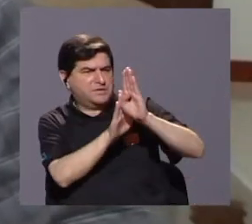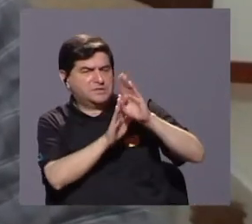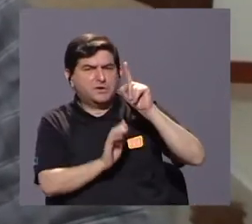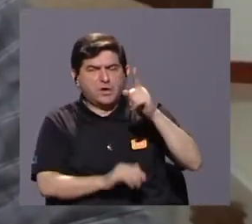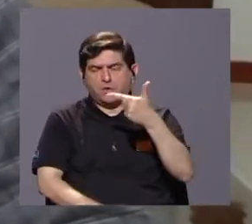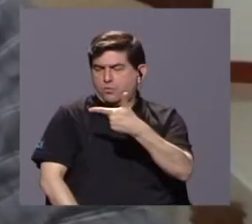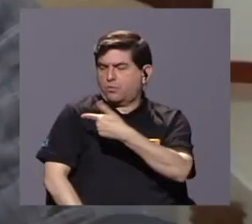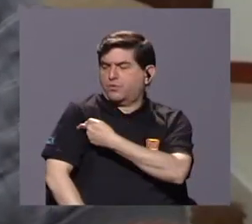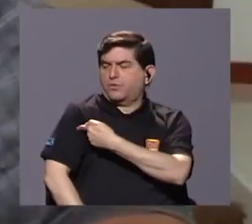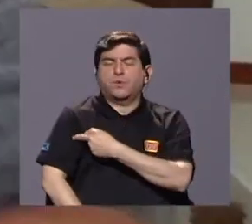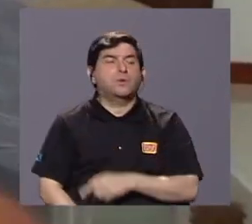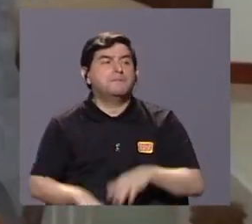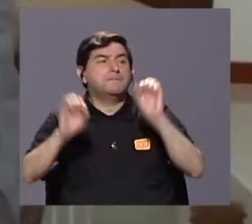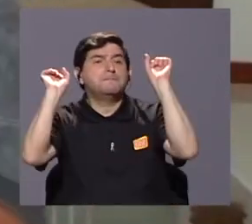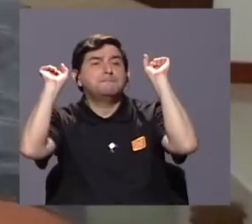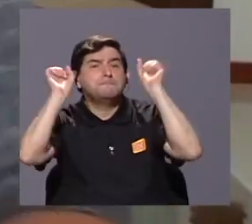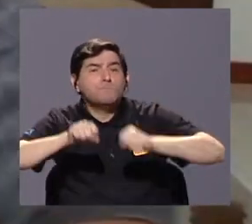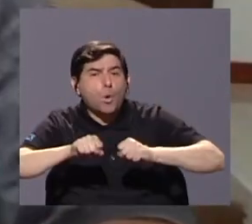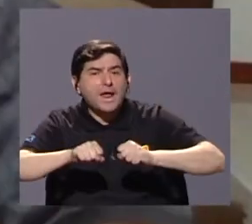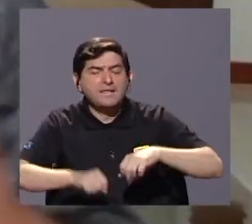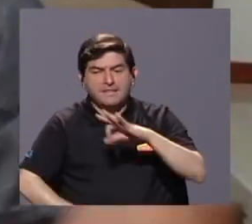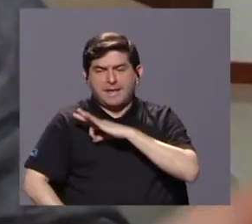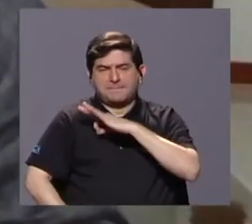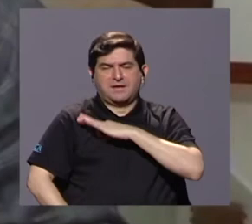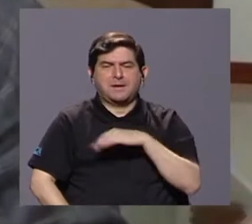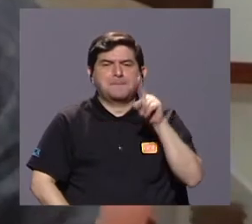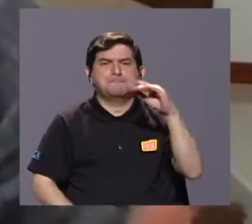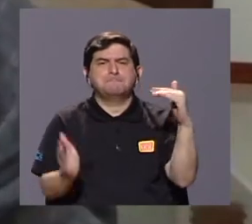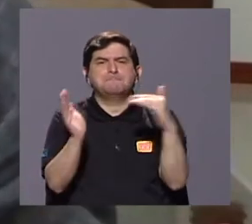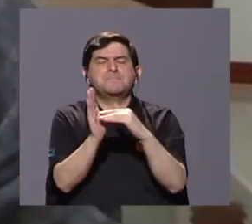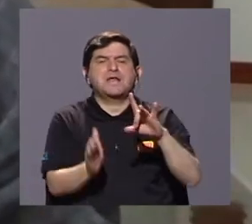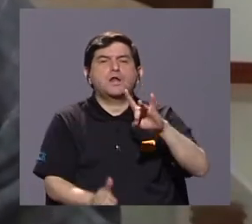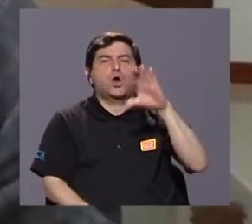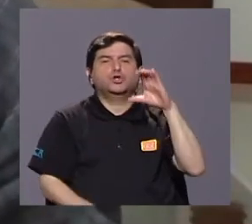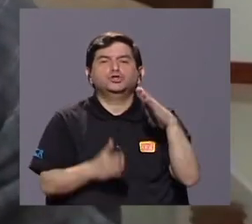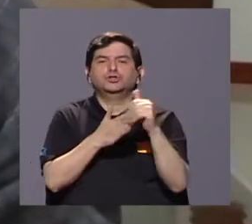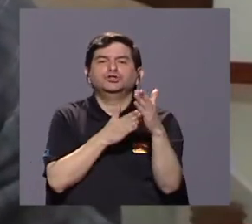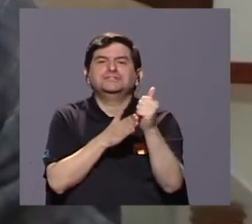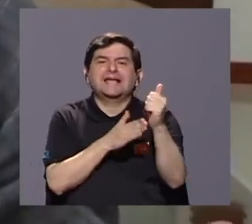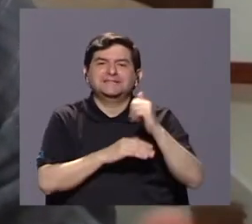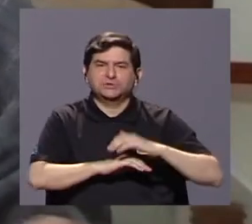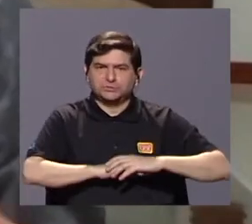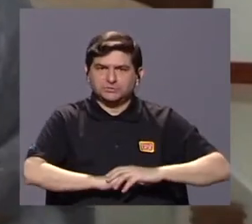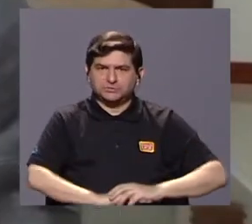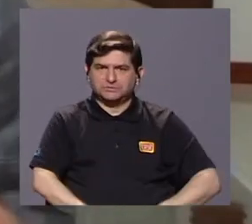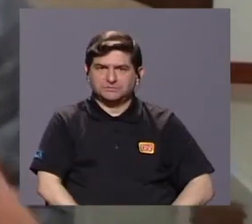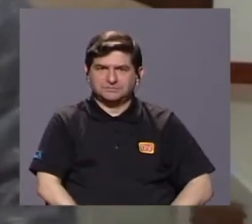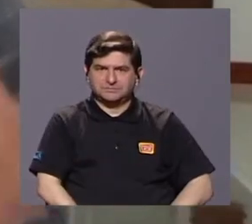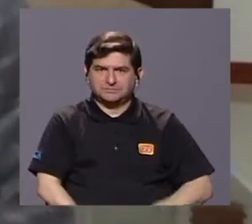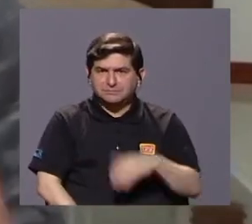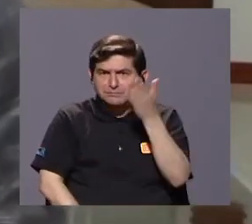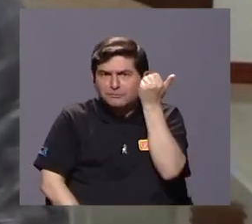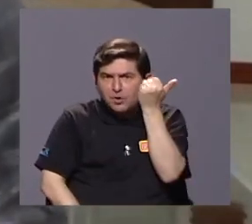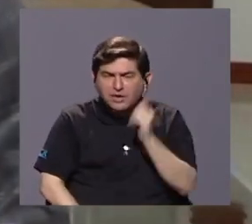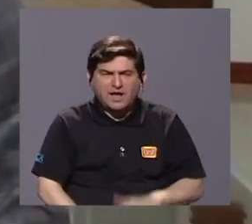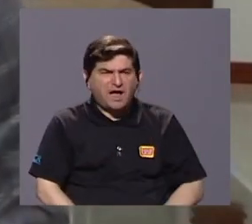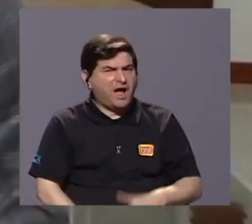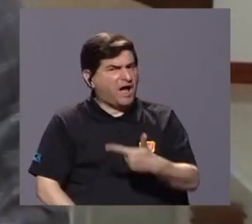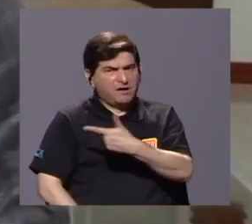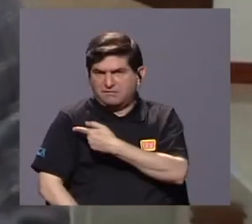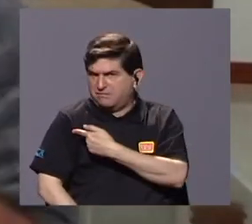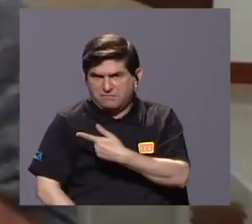de una vacuna, podía tener un beneficio de $1,800, ¿verdad? Porque el hecho de no